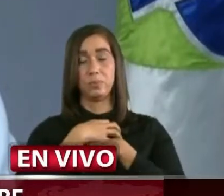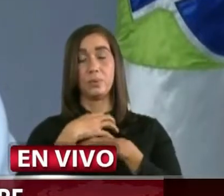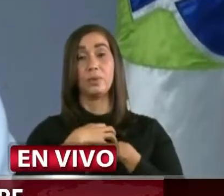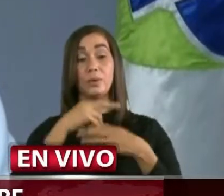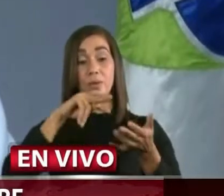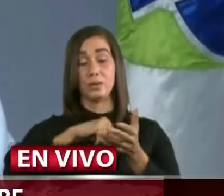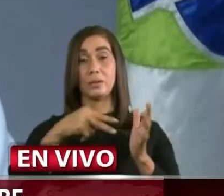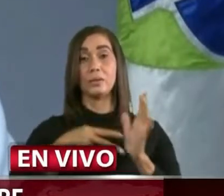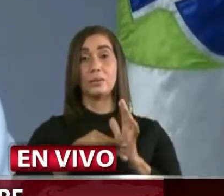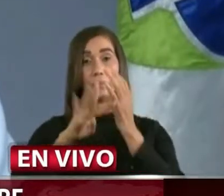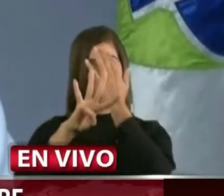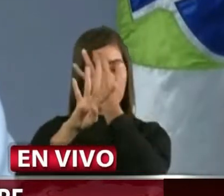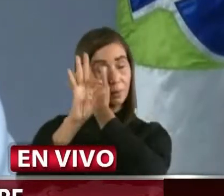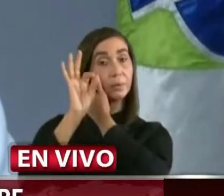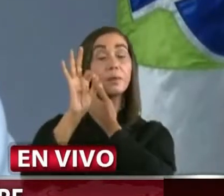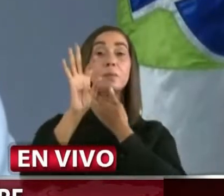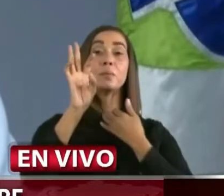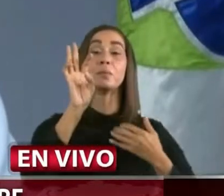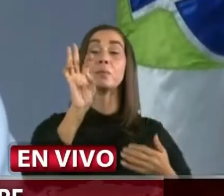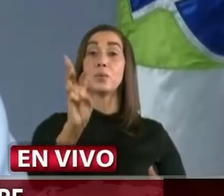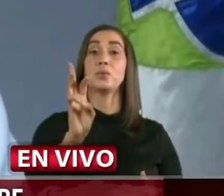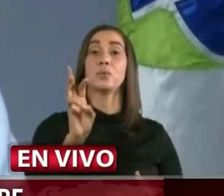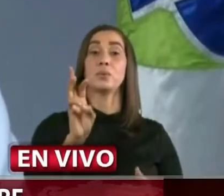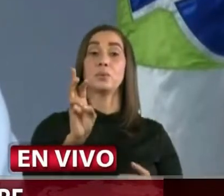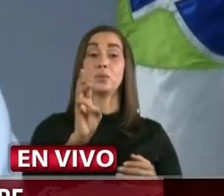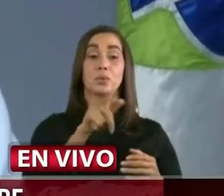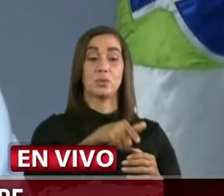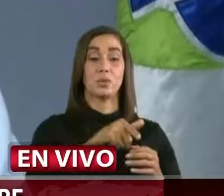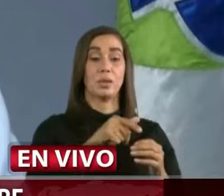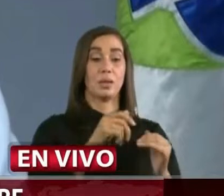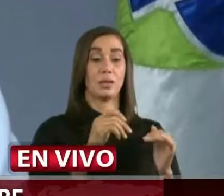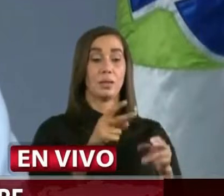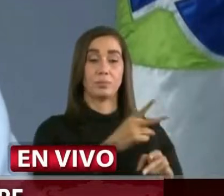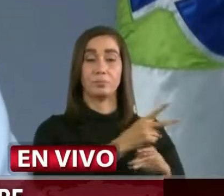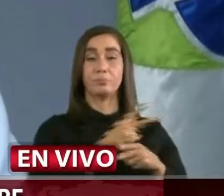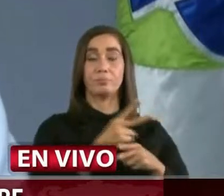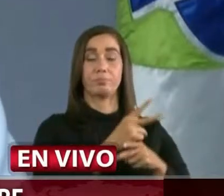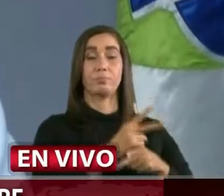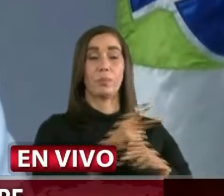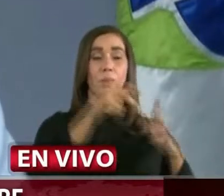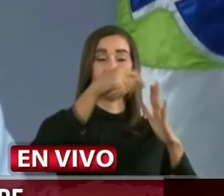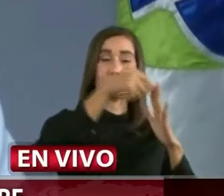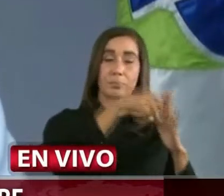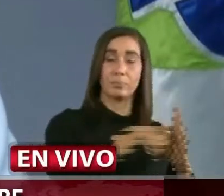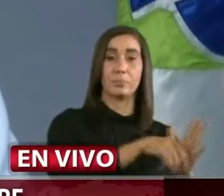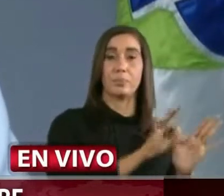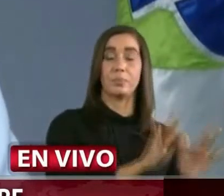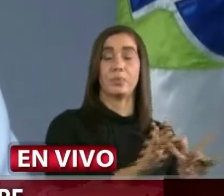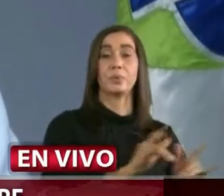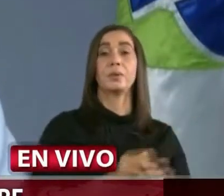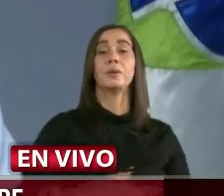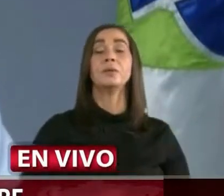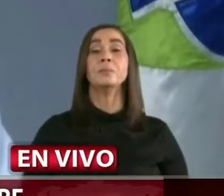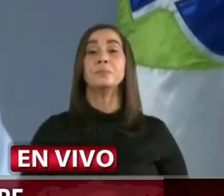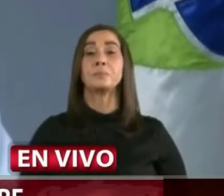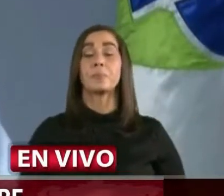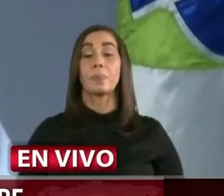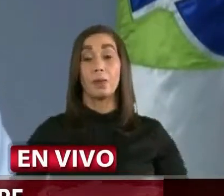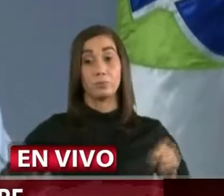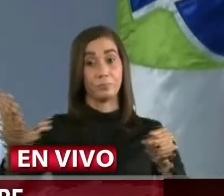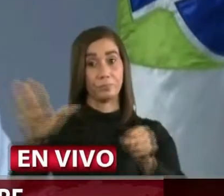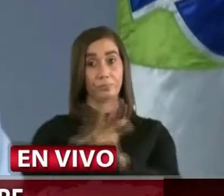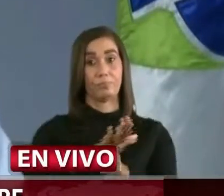el 40.6% de los que están en unidades de cuidados intensivos. El total